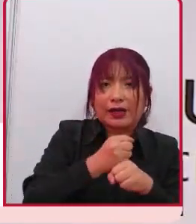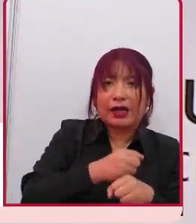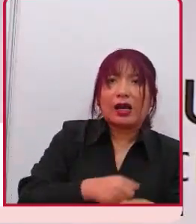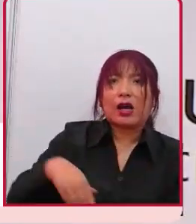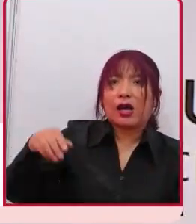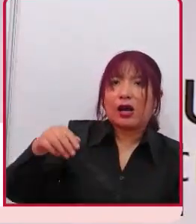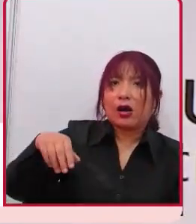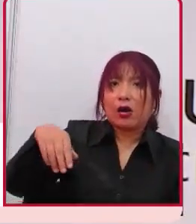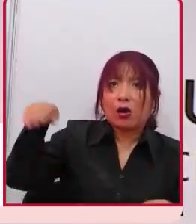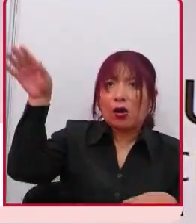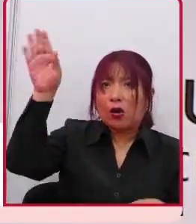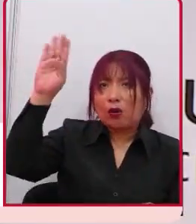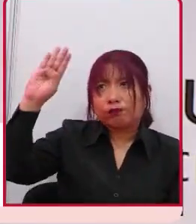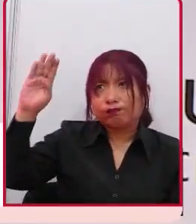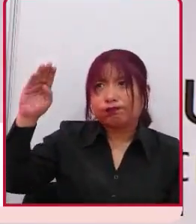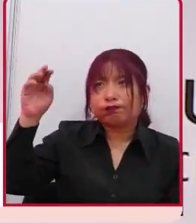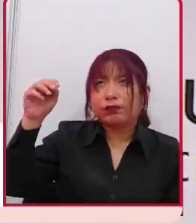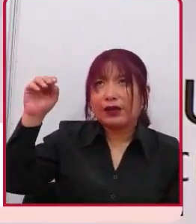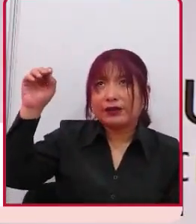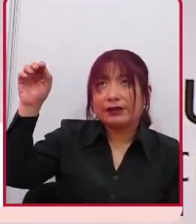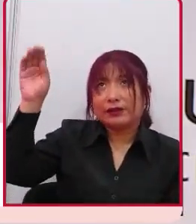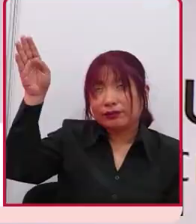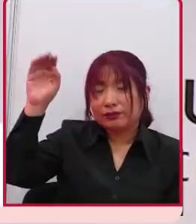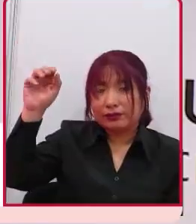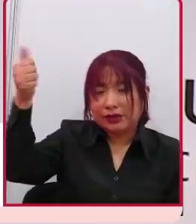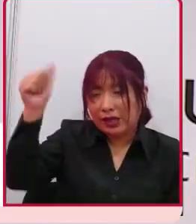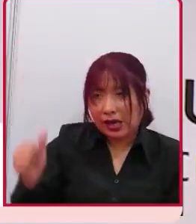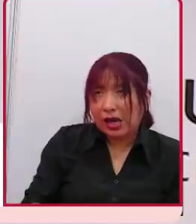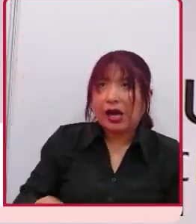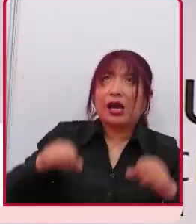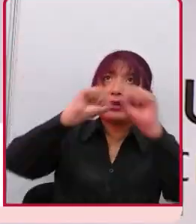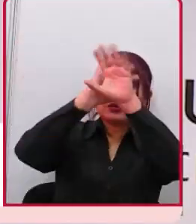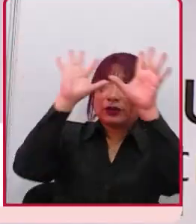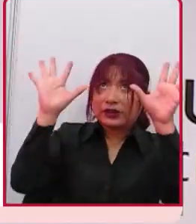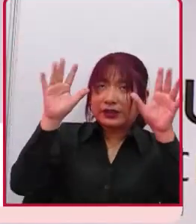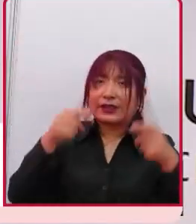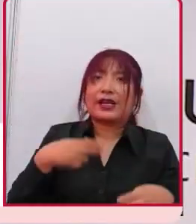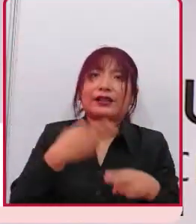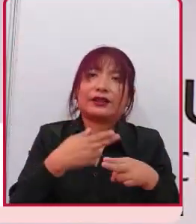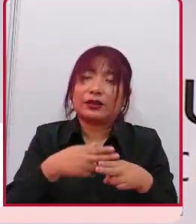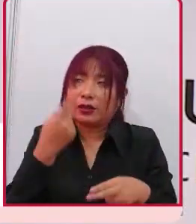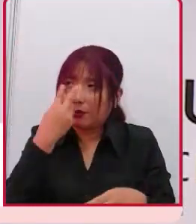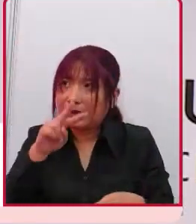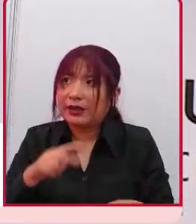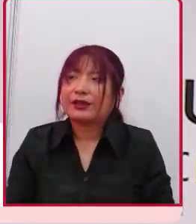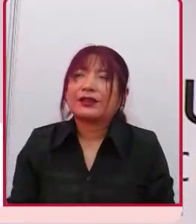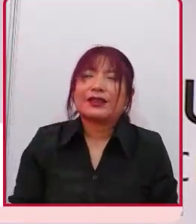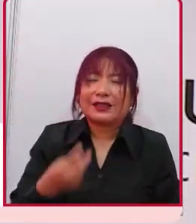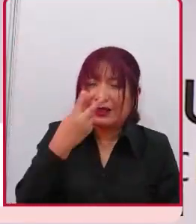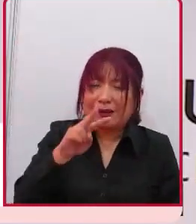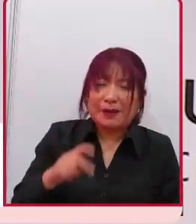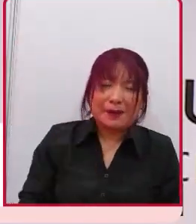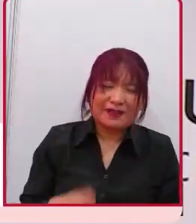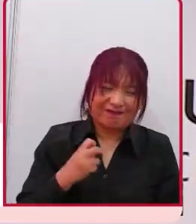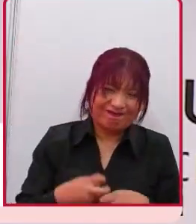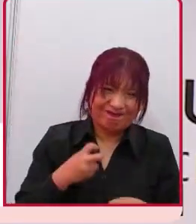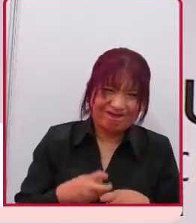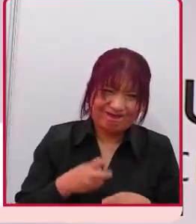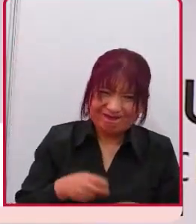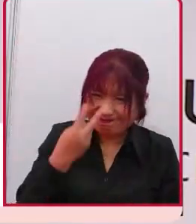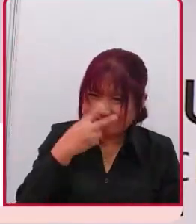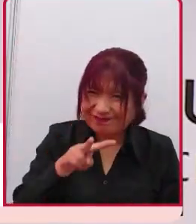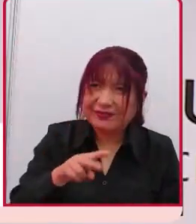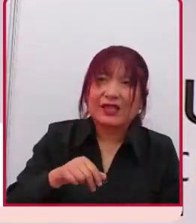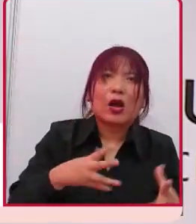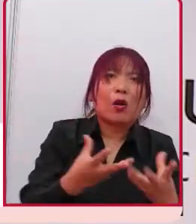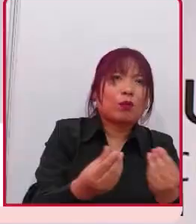¿no? Está el mineral típico a través de la mina subterránea que se va poniendo cada vez más complejo, con los diferentes tipos